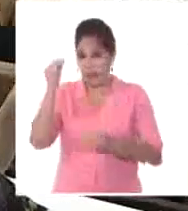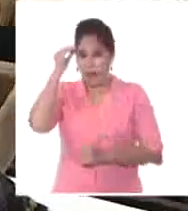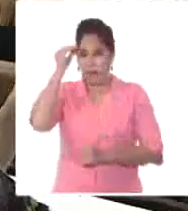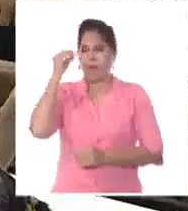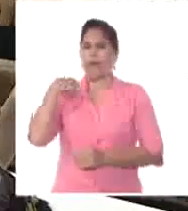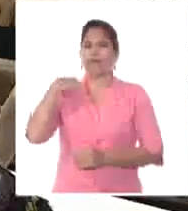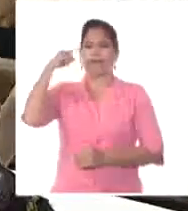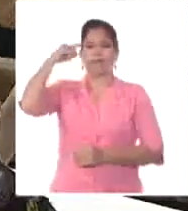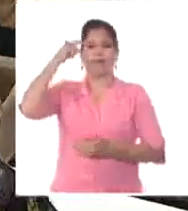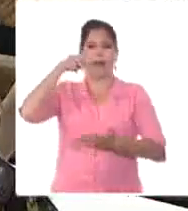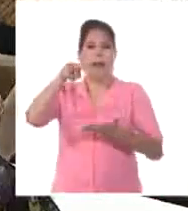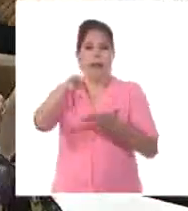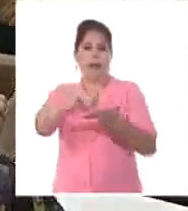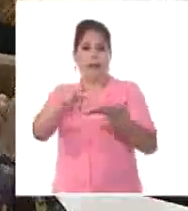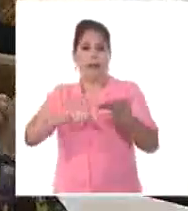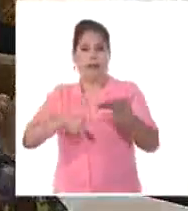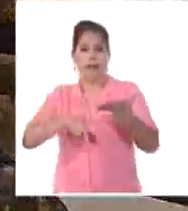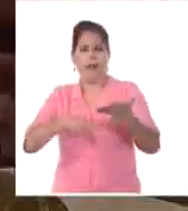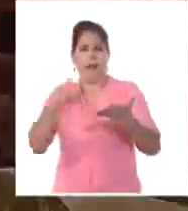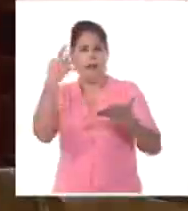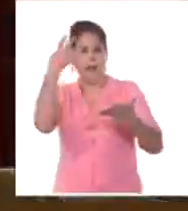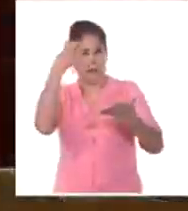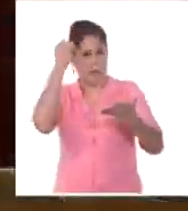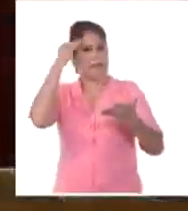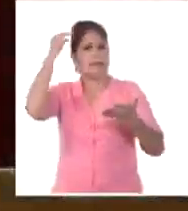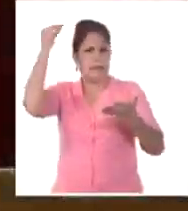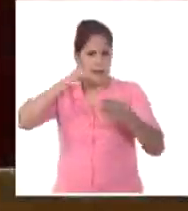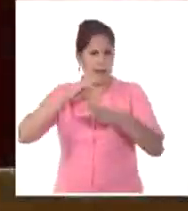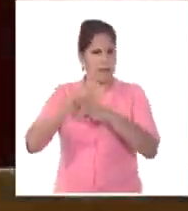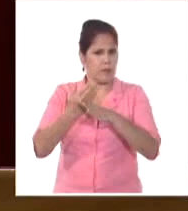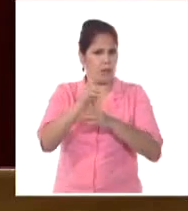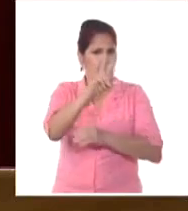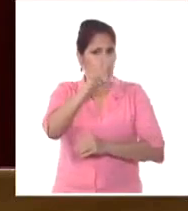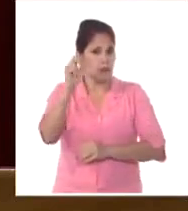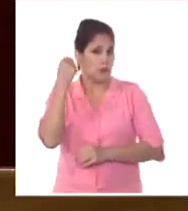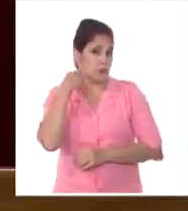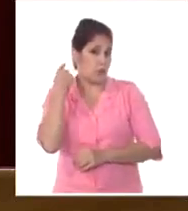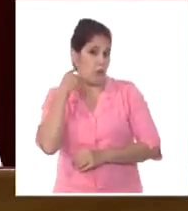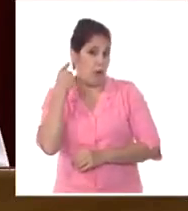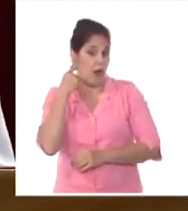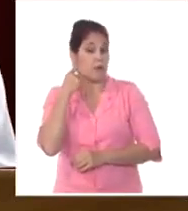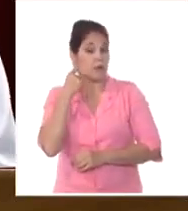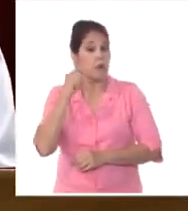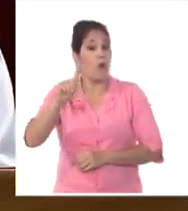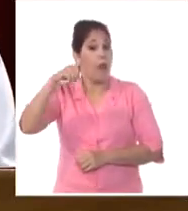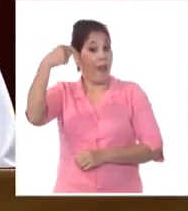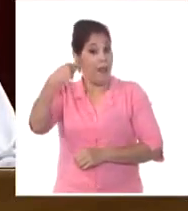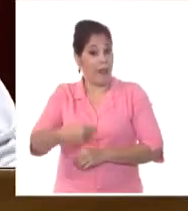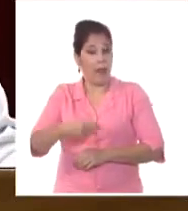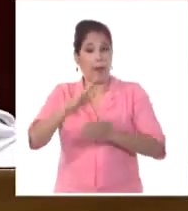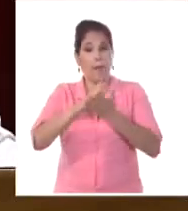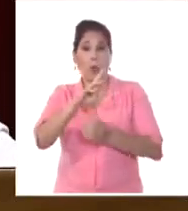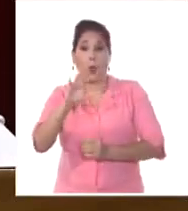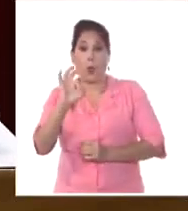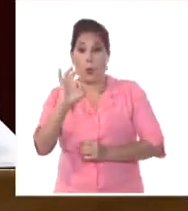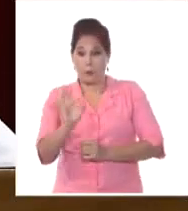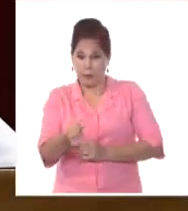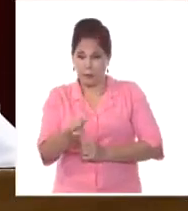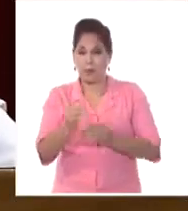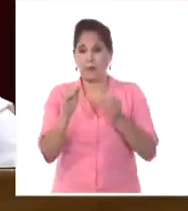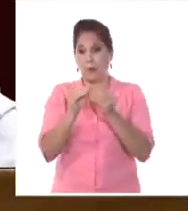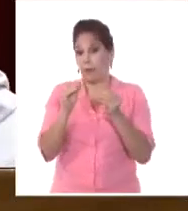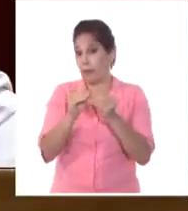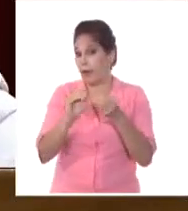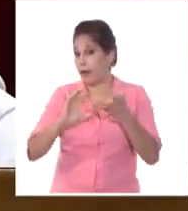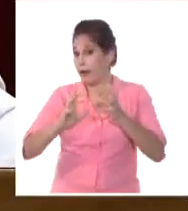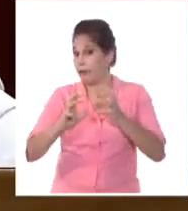leyendo de manera crítica lo que han significado estos 200 años de aplicación de la doctrina Monroe, muy asociada